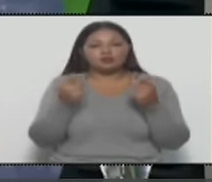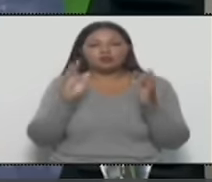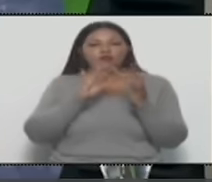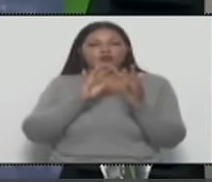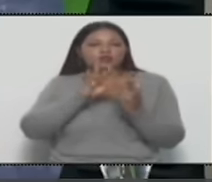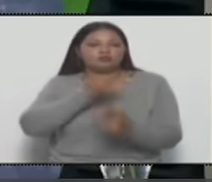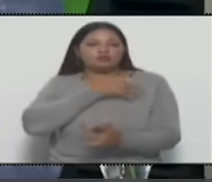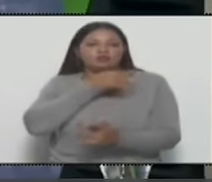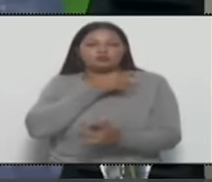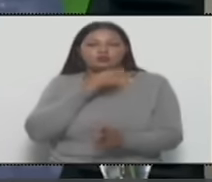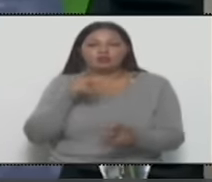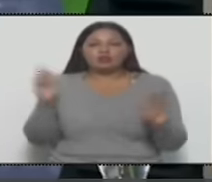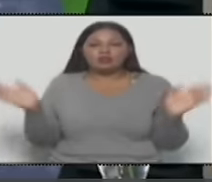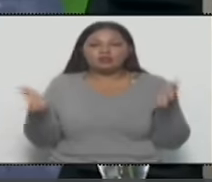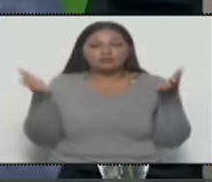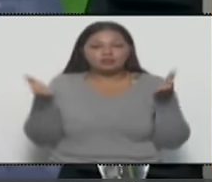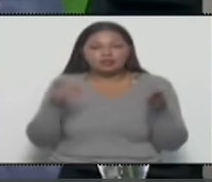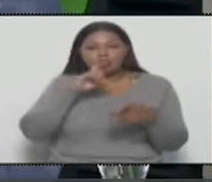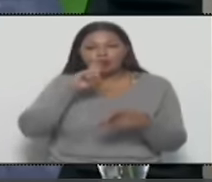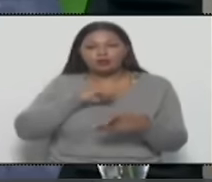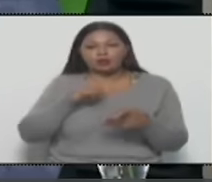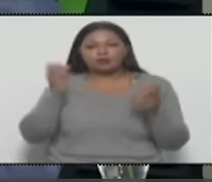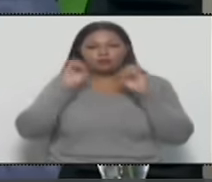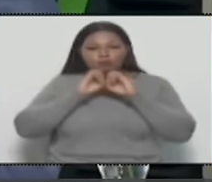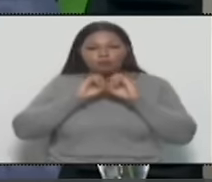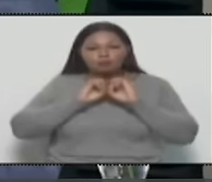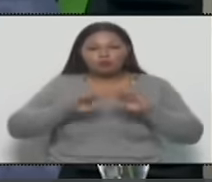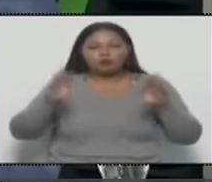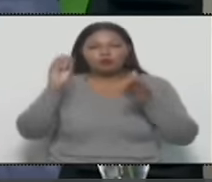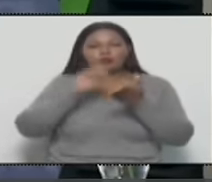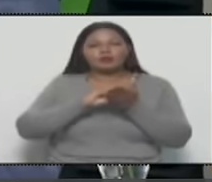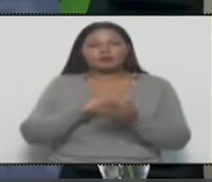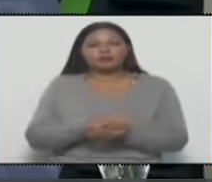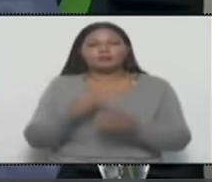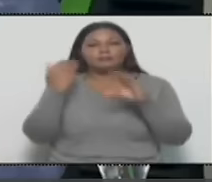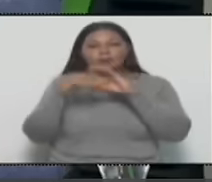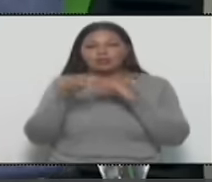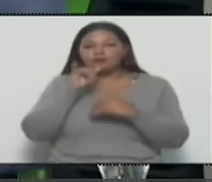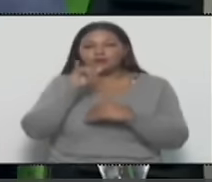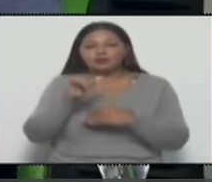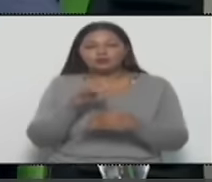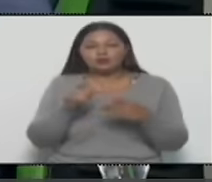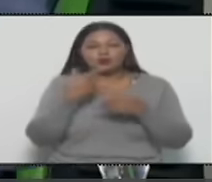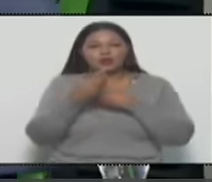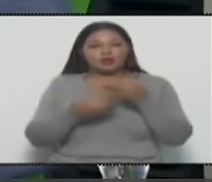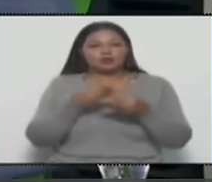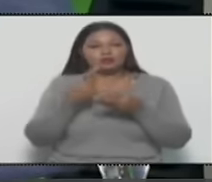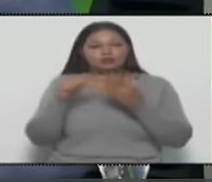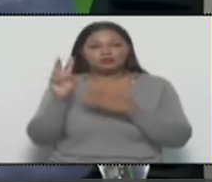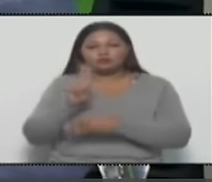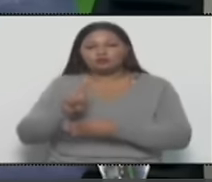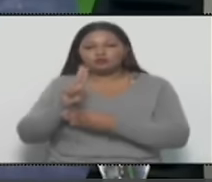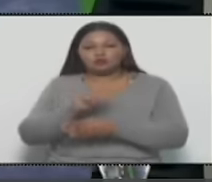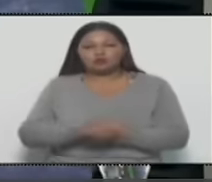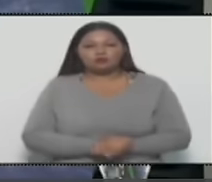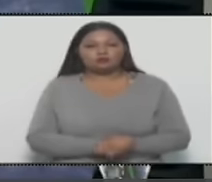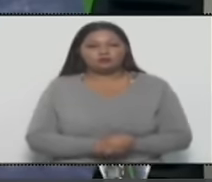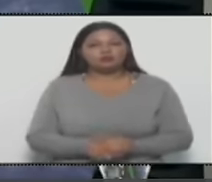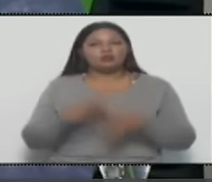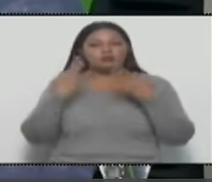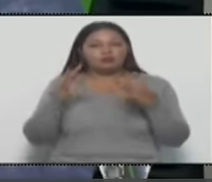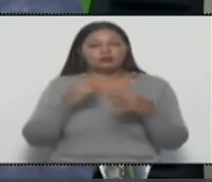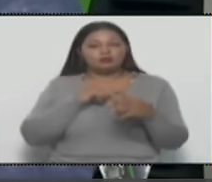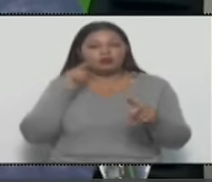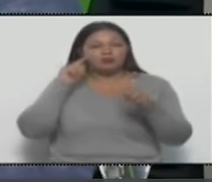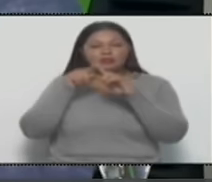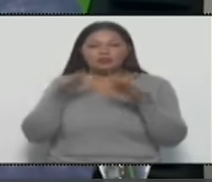donde incite al odio, o retuitee, o reenvíe información generada por otro usuario, simplemente será